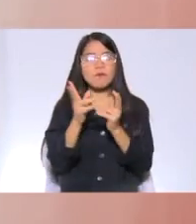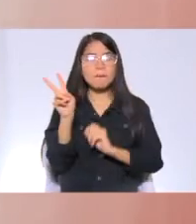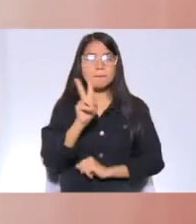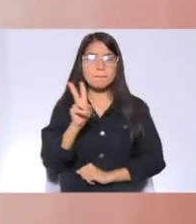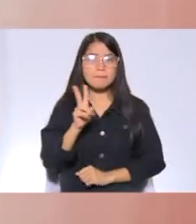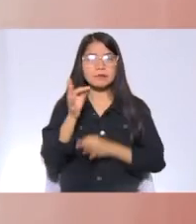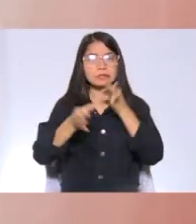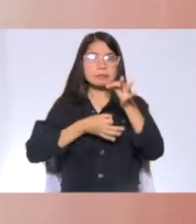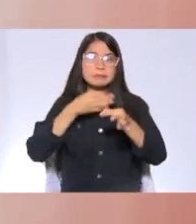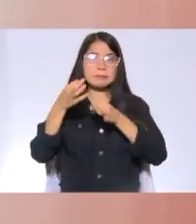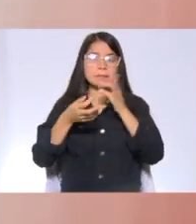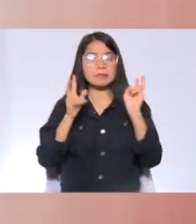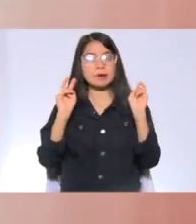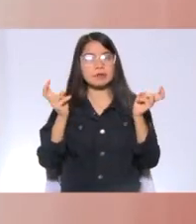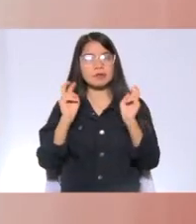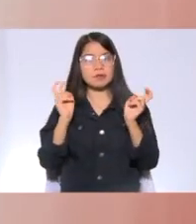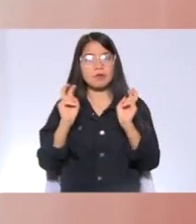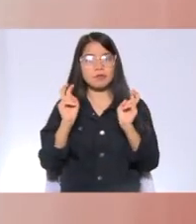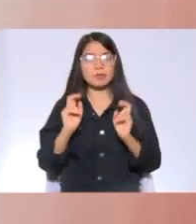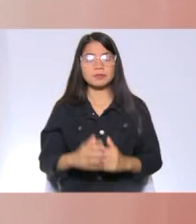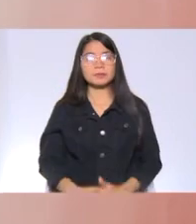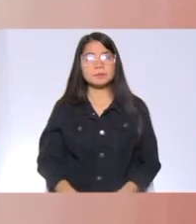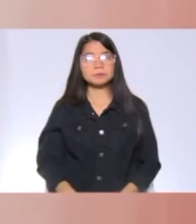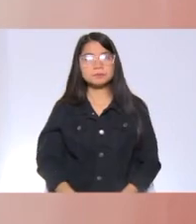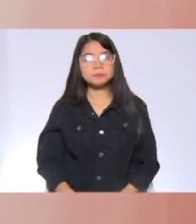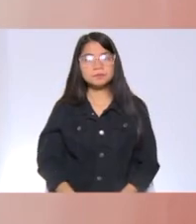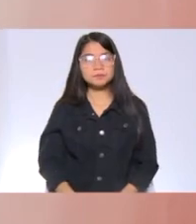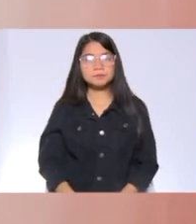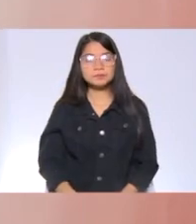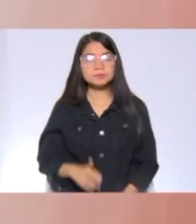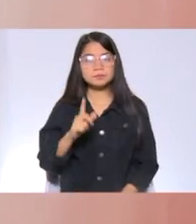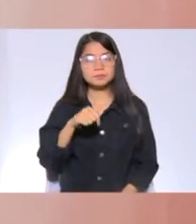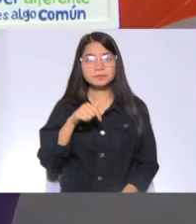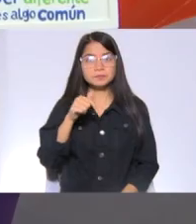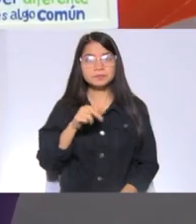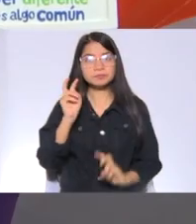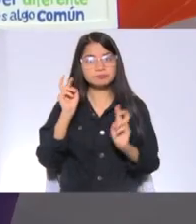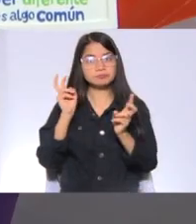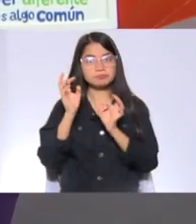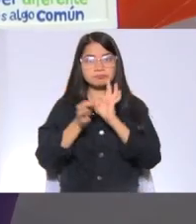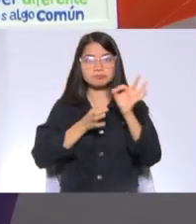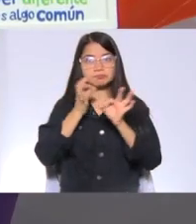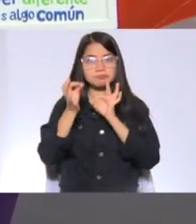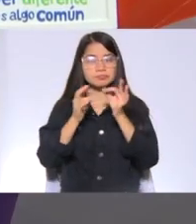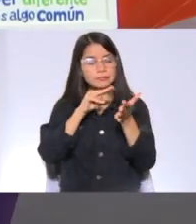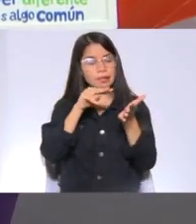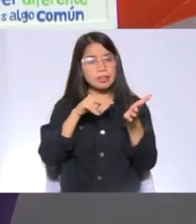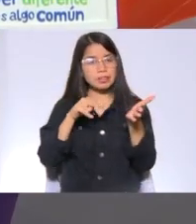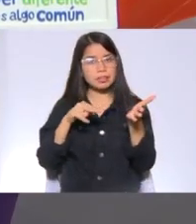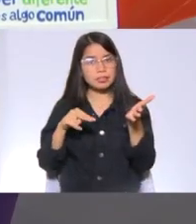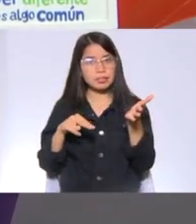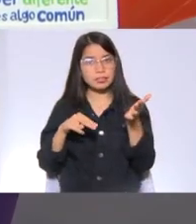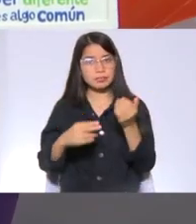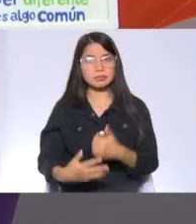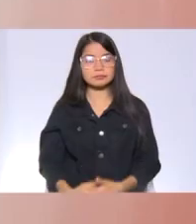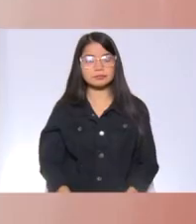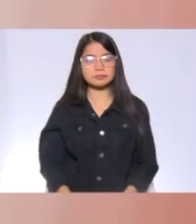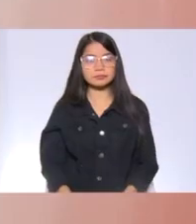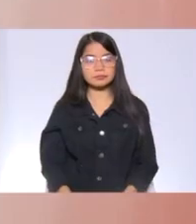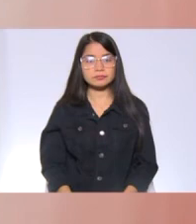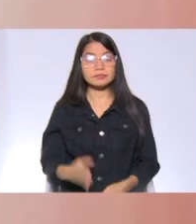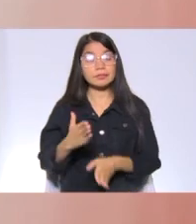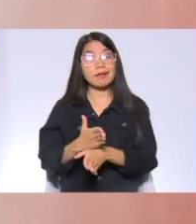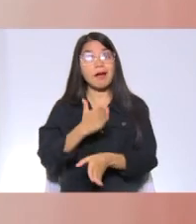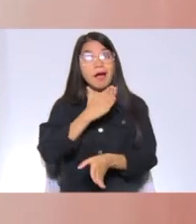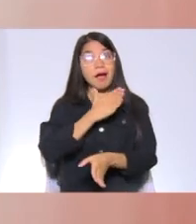referentes teórico-prácticos de las áreas de formación. Hoy vamos a hablar un poco de lo que es la lectura. Pero antes de hablar de este